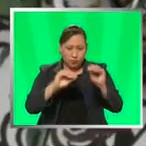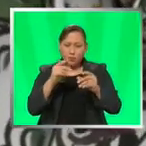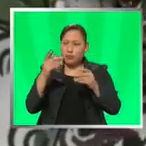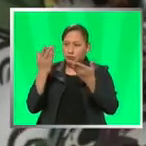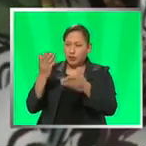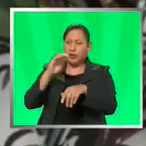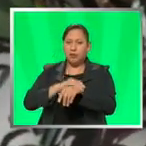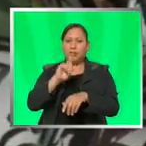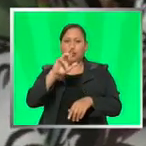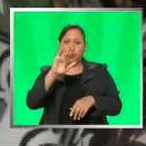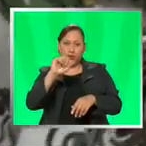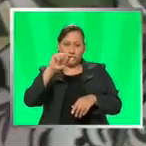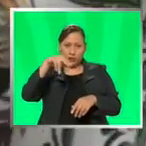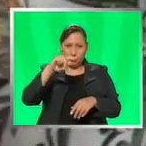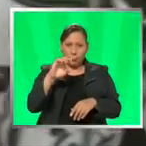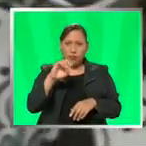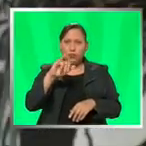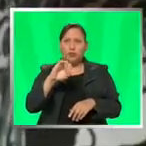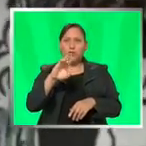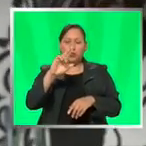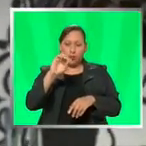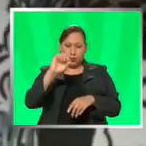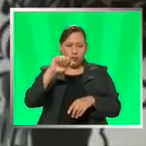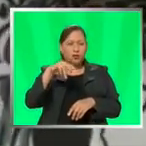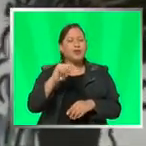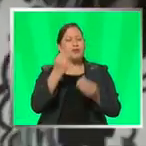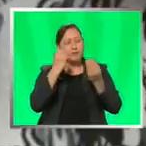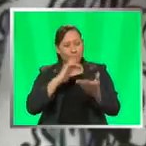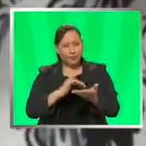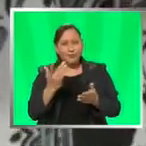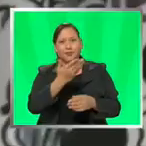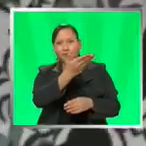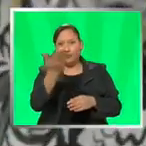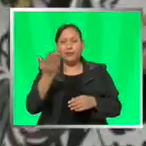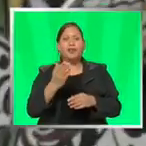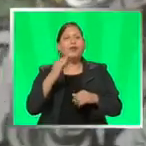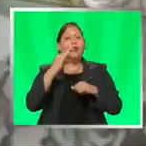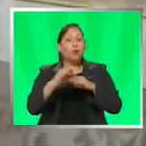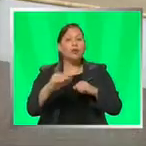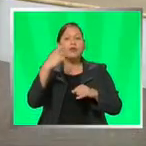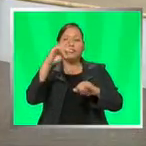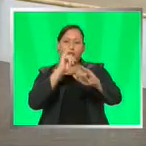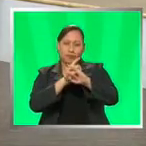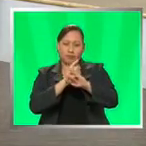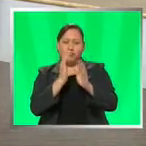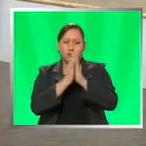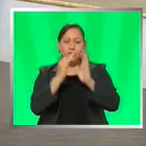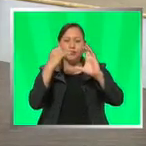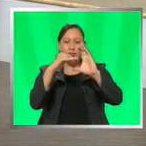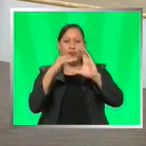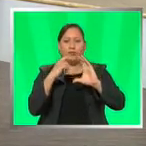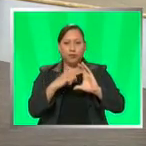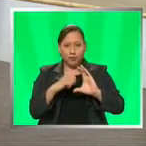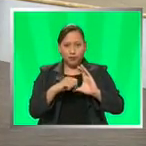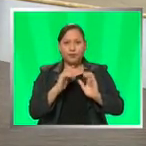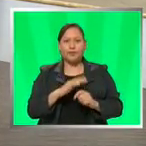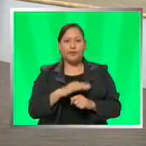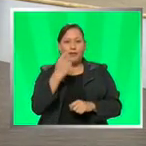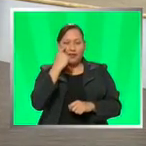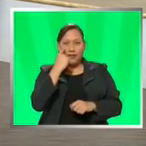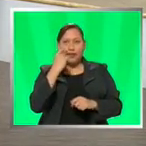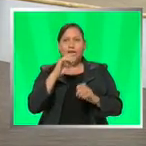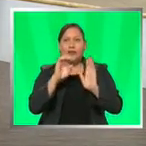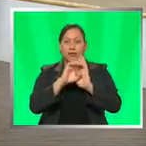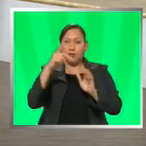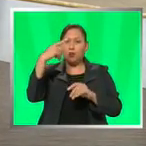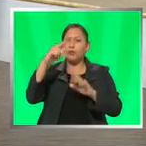Luis Antonio. Así es. Y bueno, Rosana San Juan, muchísimas gracias. Muchas gracias a ustedes. Y por último, sus redes sociales, Facebook y Twitter.